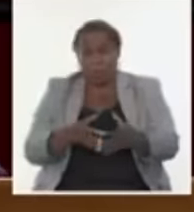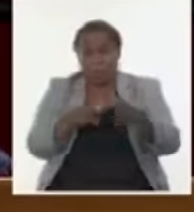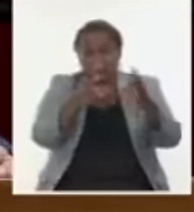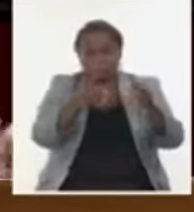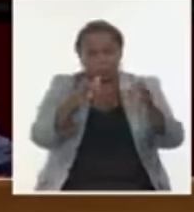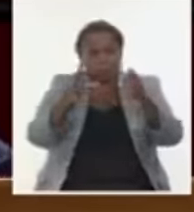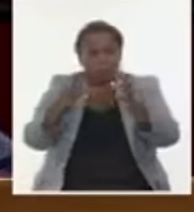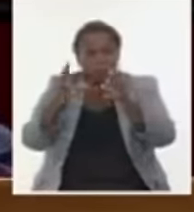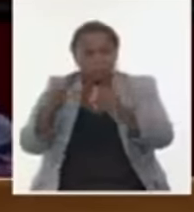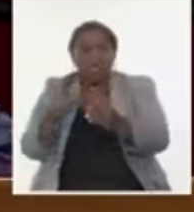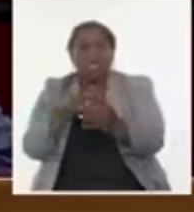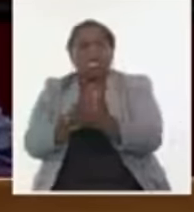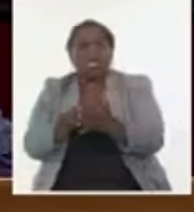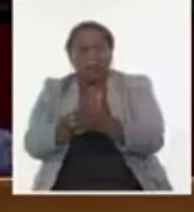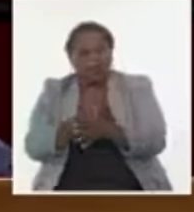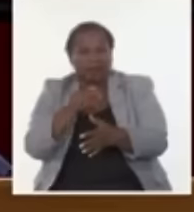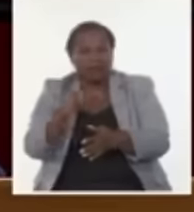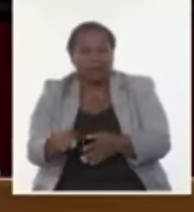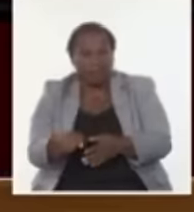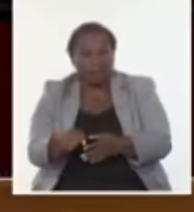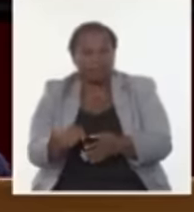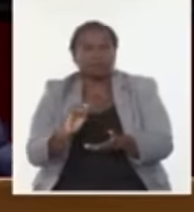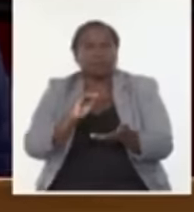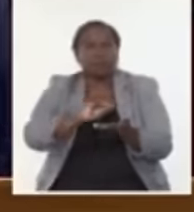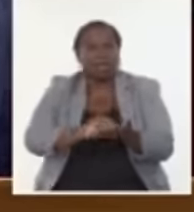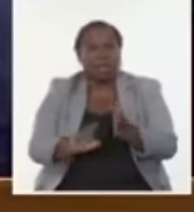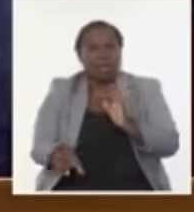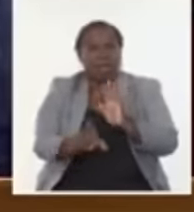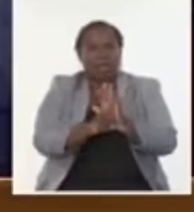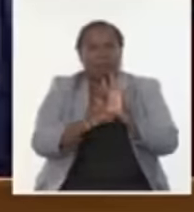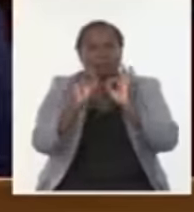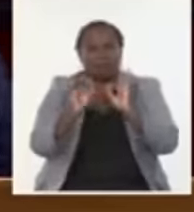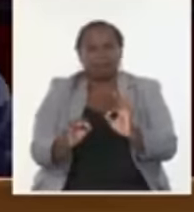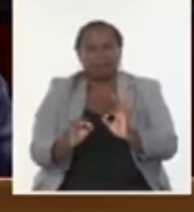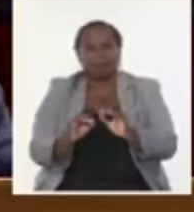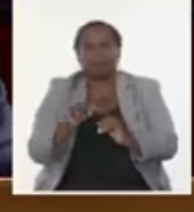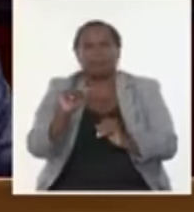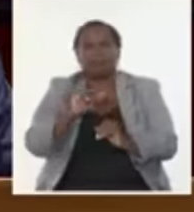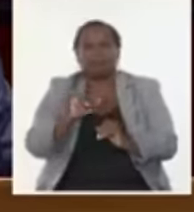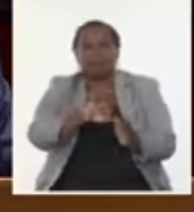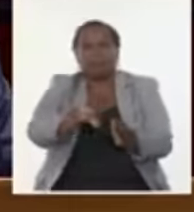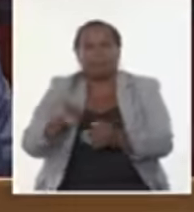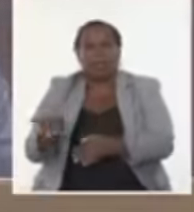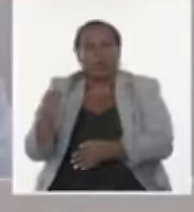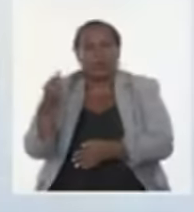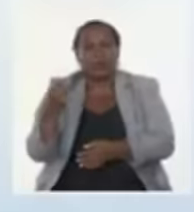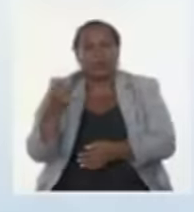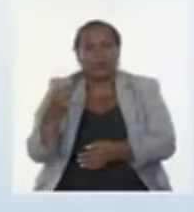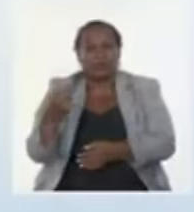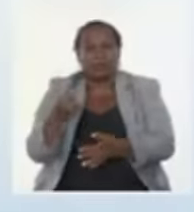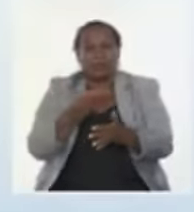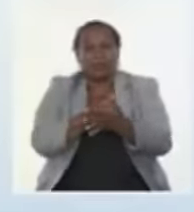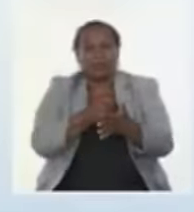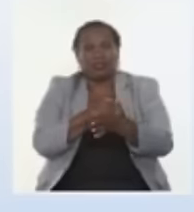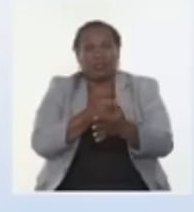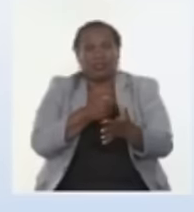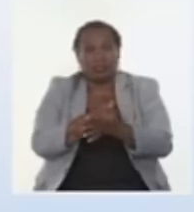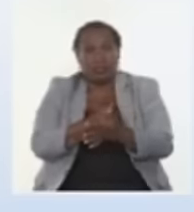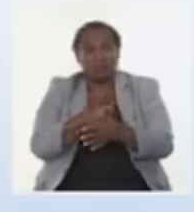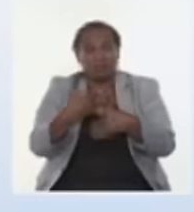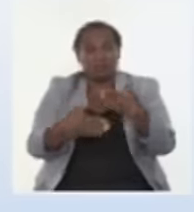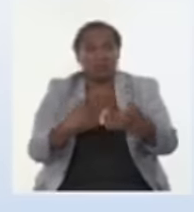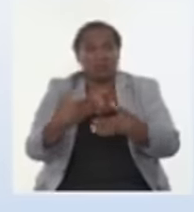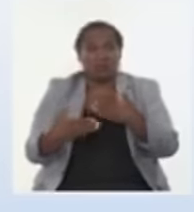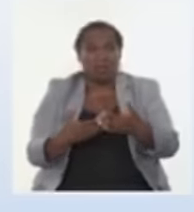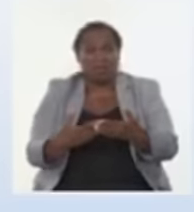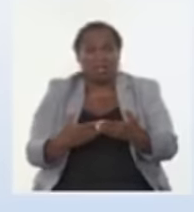está enfrentando y se está restituyendo la legalidad. En el ámbito económico, se mantiene el enfrentamiento a hechos de corrupción a